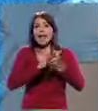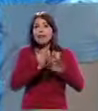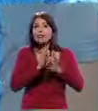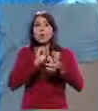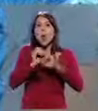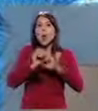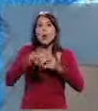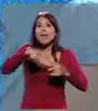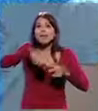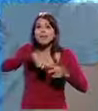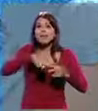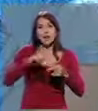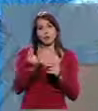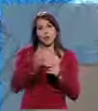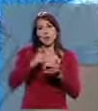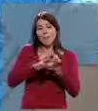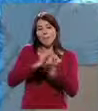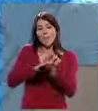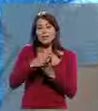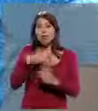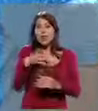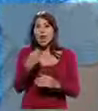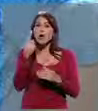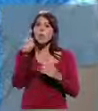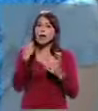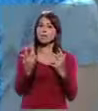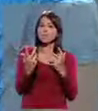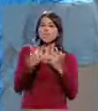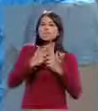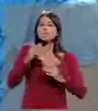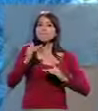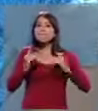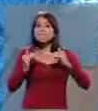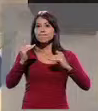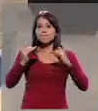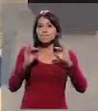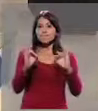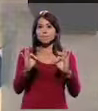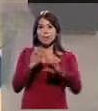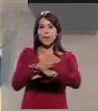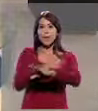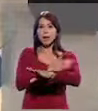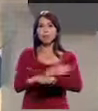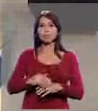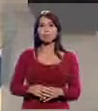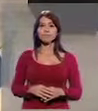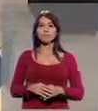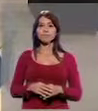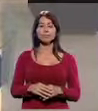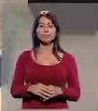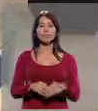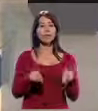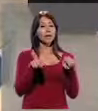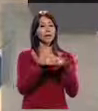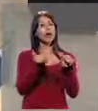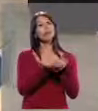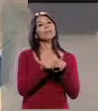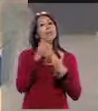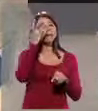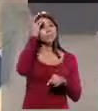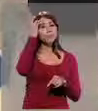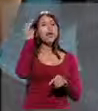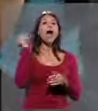verdad Para que mejore la calidad nutricional de de los carbohidratos digamos que se está comiendo también una cuestión